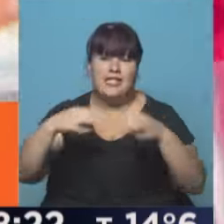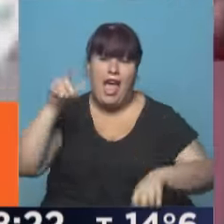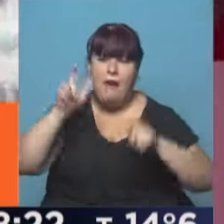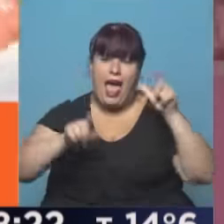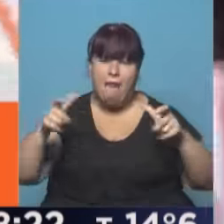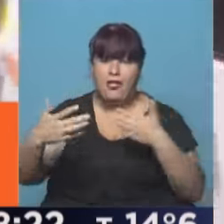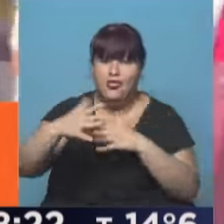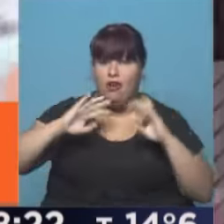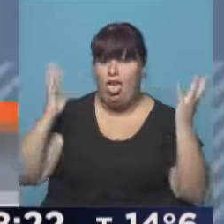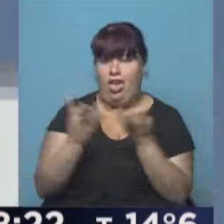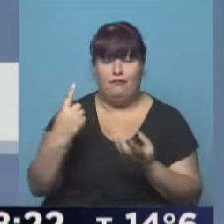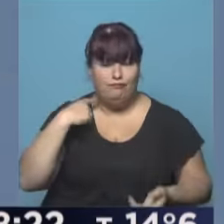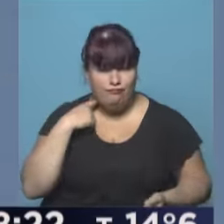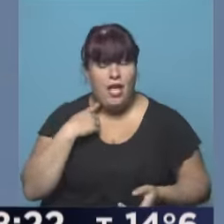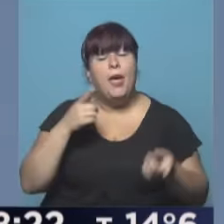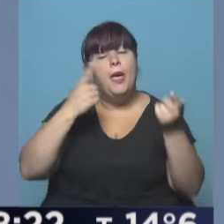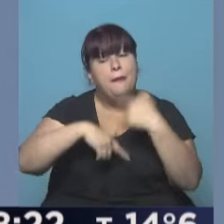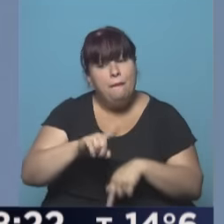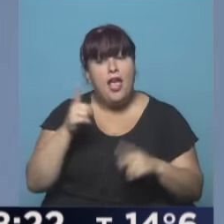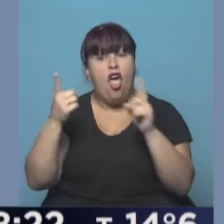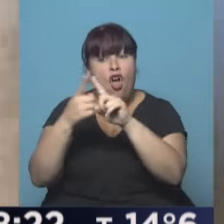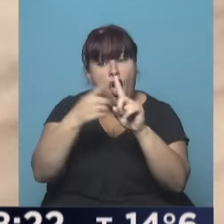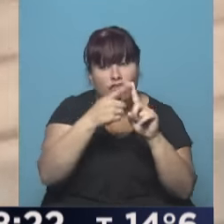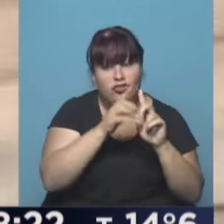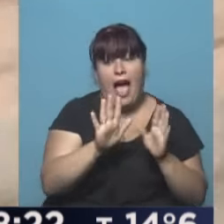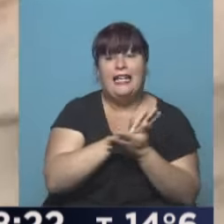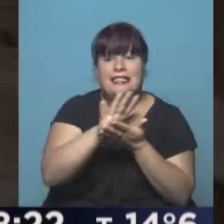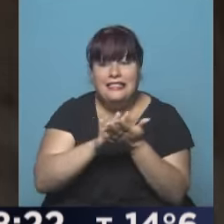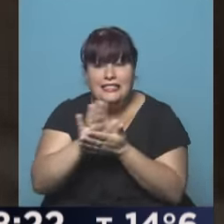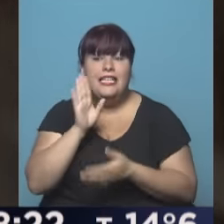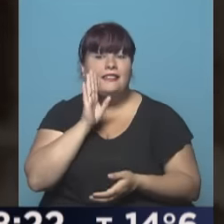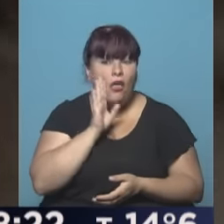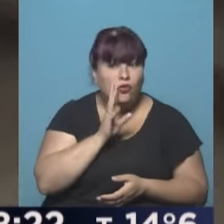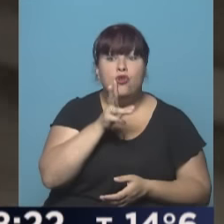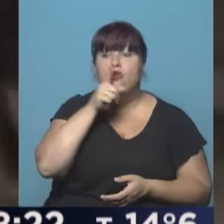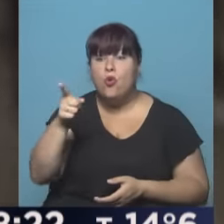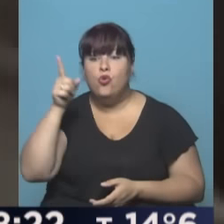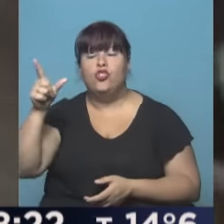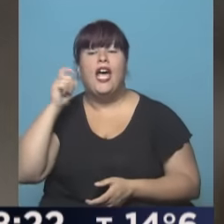población cercada. Sin embargo, los contactos que mantenían negociadores estadounidenses y rusos